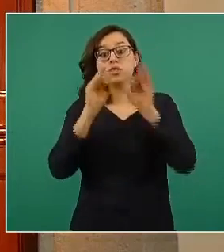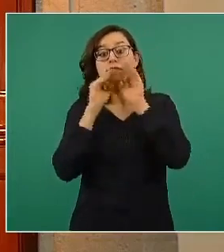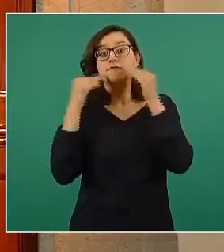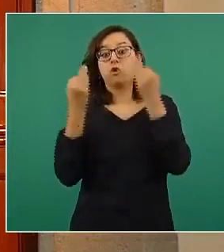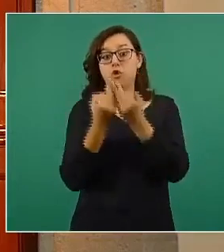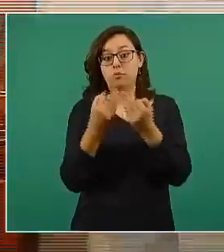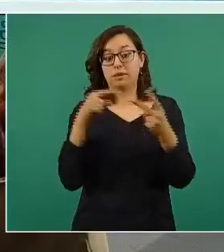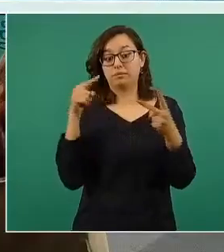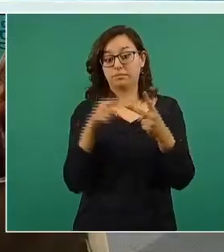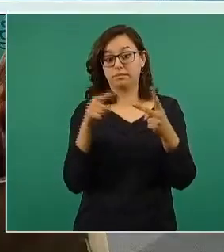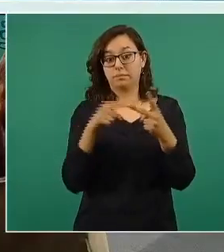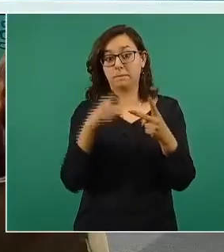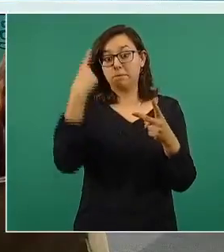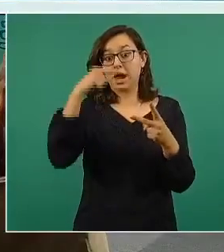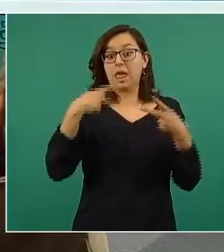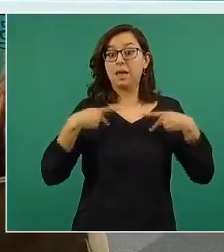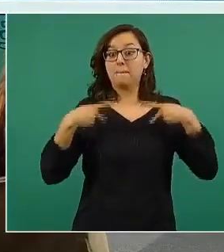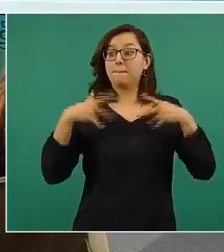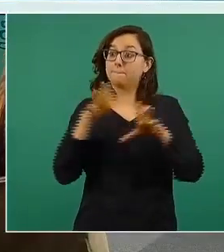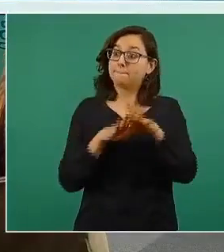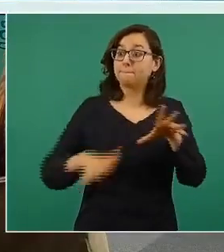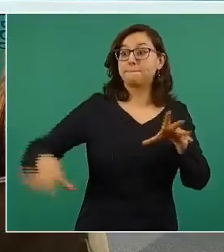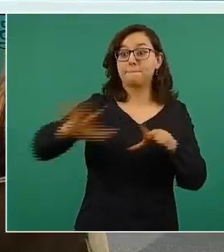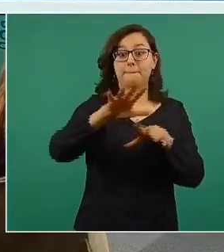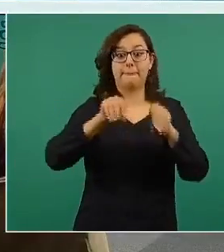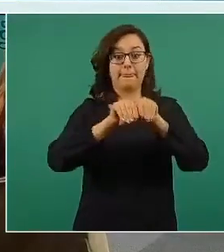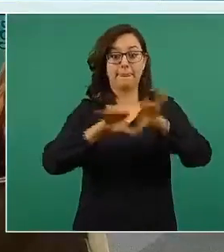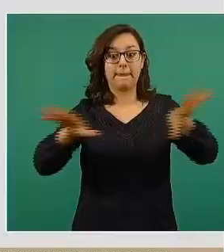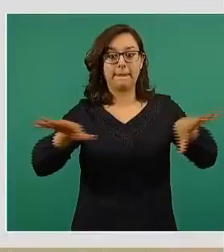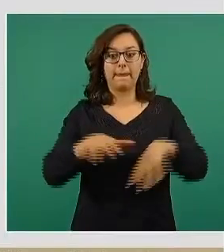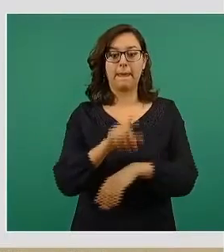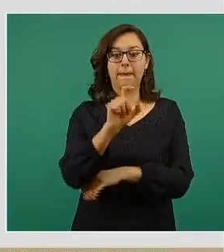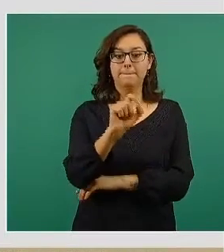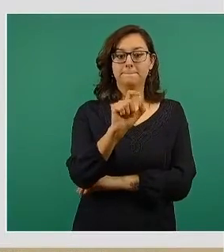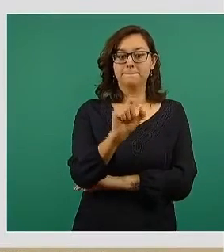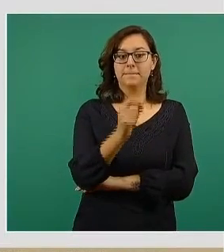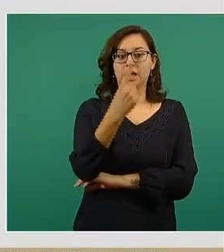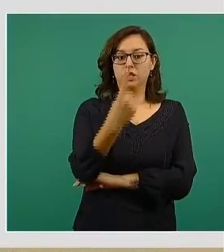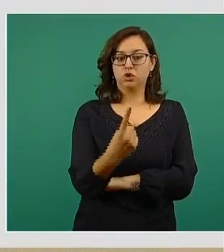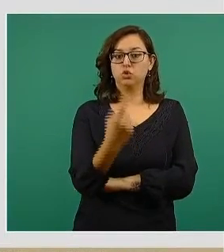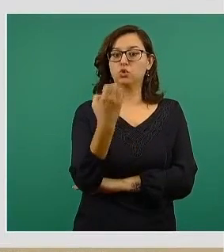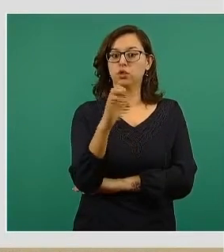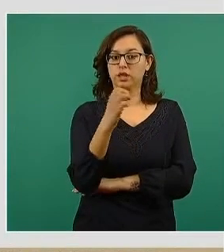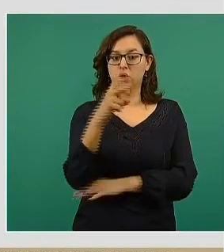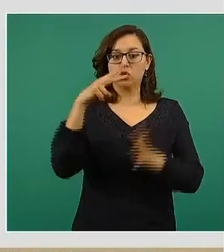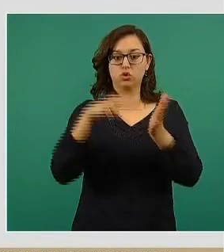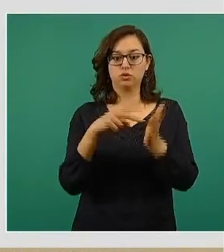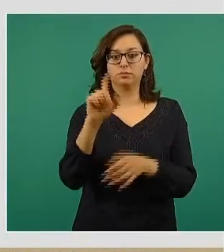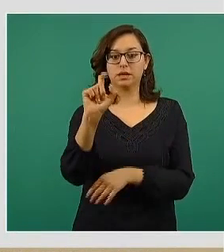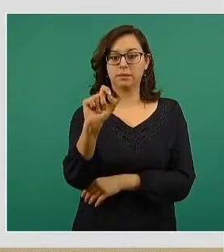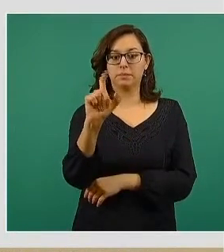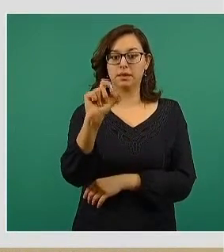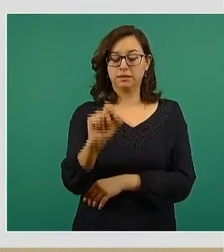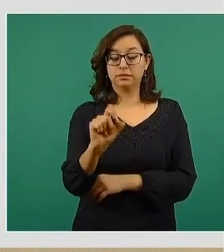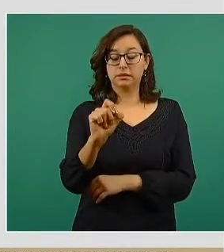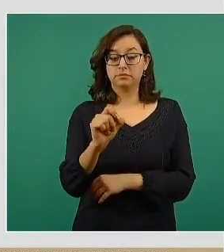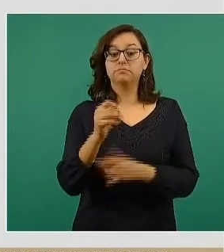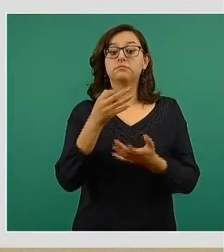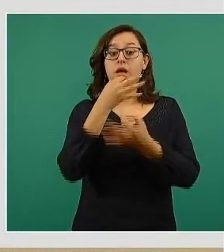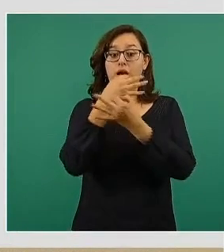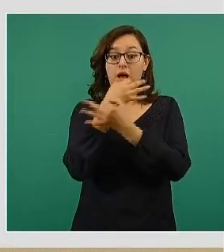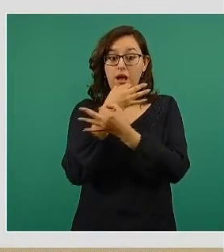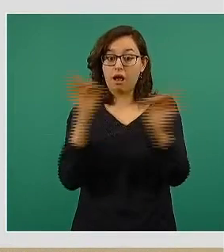el primero de ellos se emitió, por ejemplo, el 21 de enero y era precisamente un aviso epidemiológico de